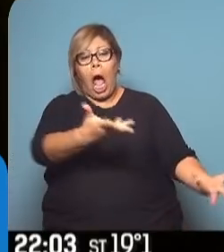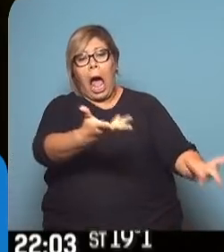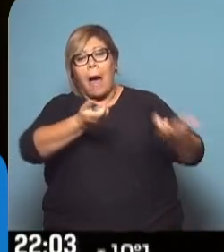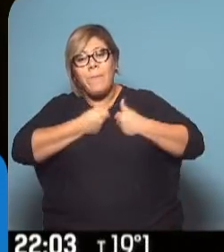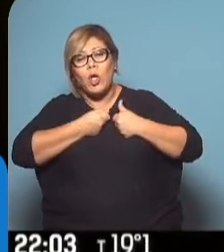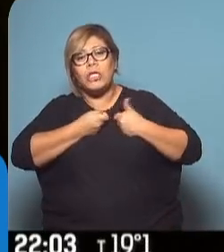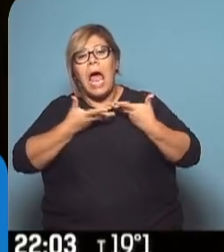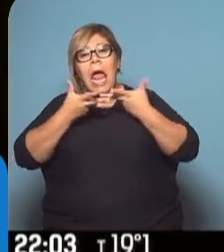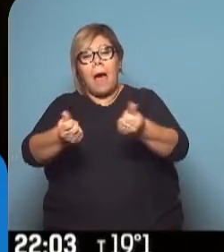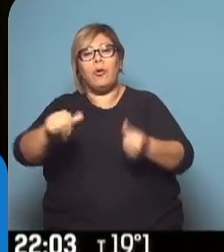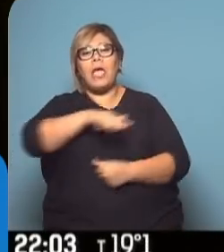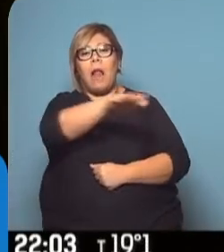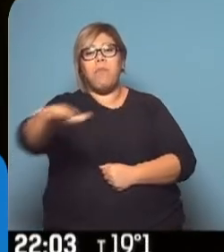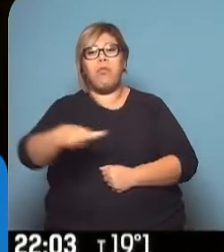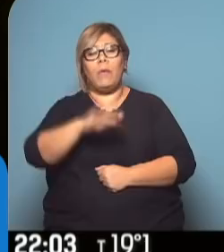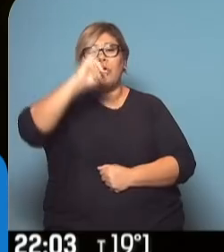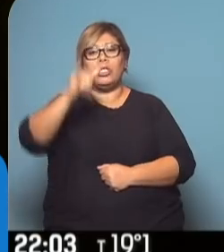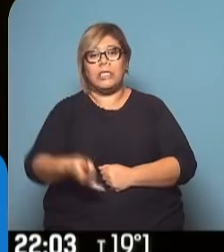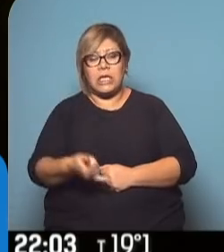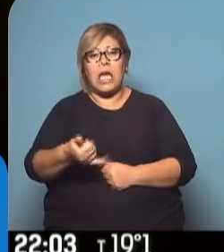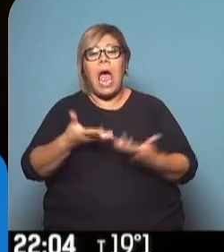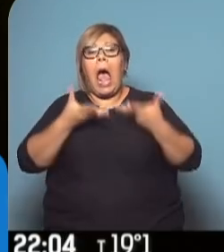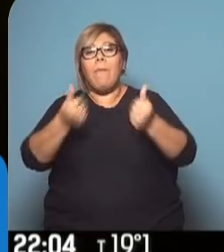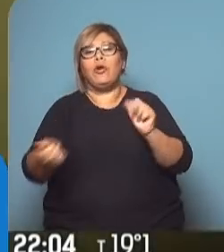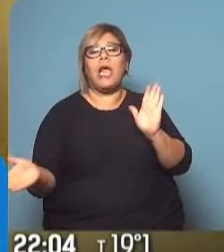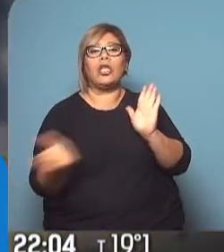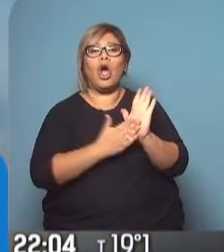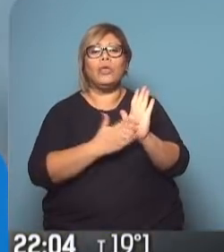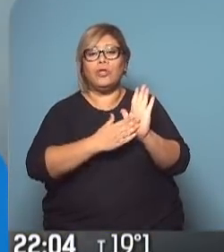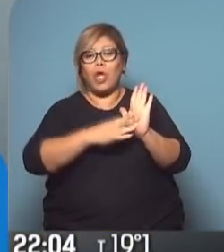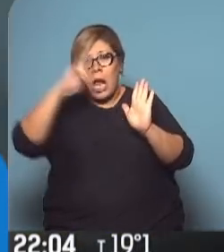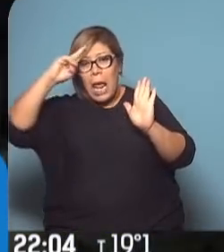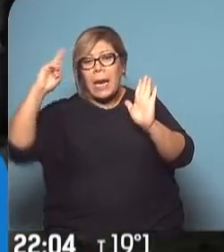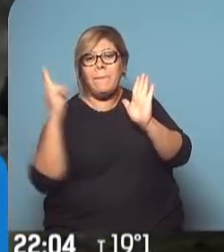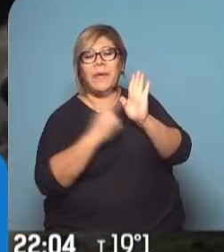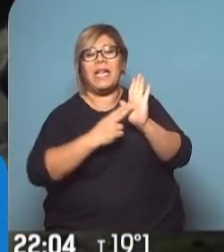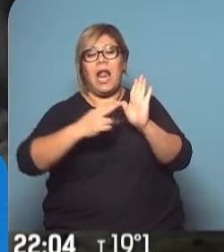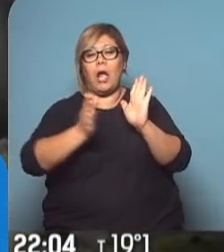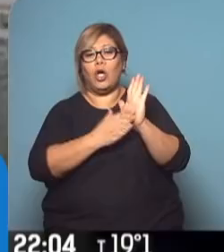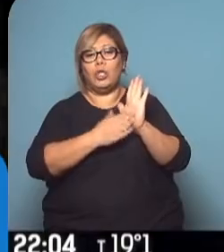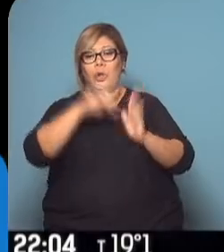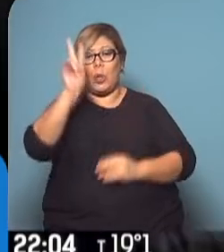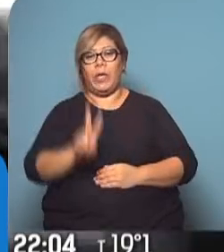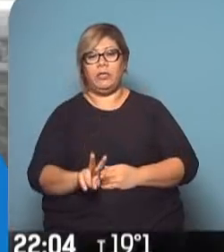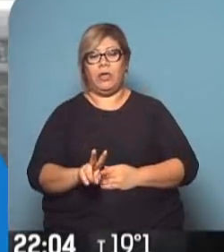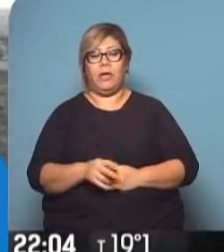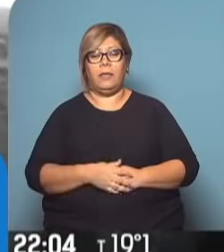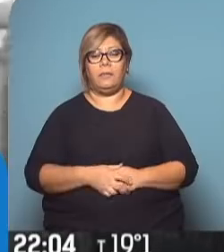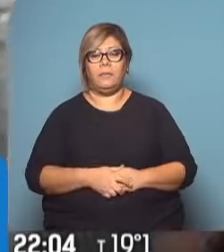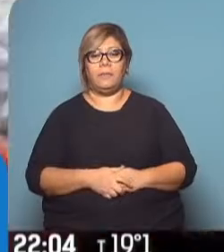pueblo, están del lado de la Constitución, leales a la Constitución, a la Constitución, a la Constitución, a la Constitución, a